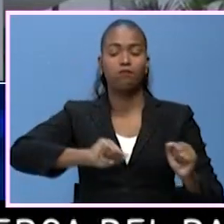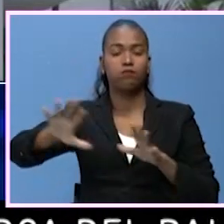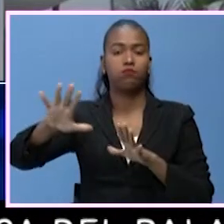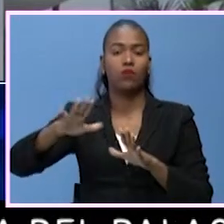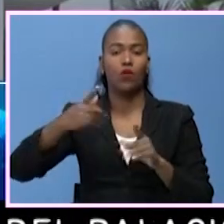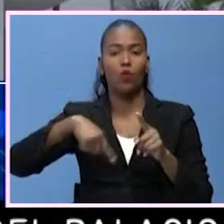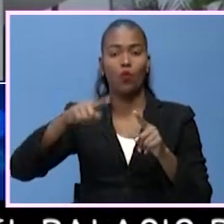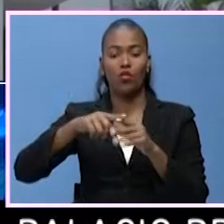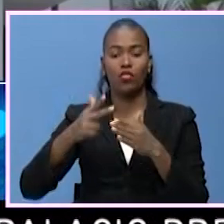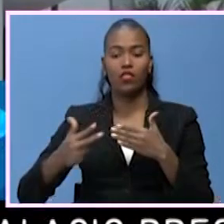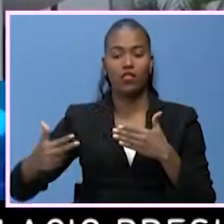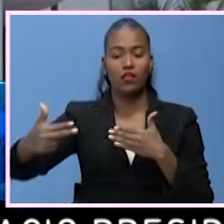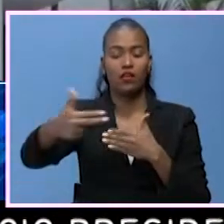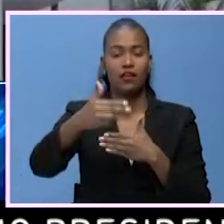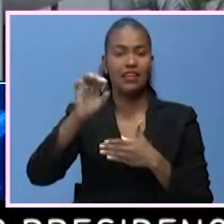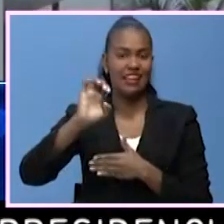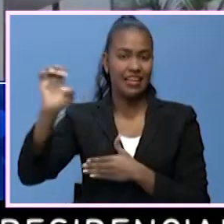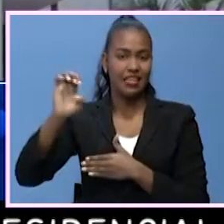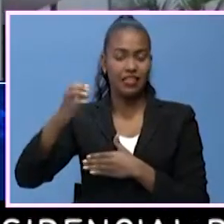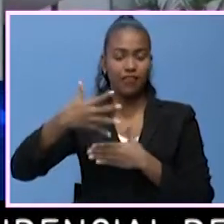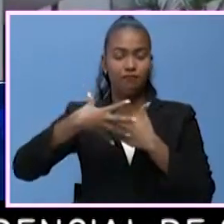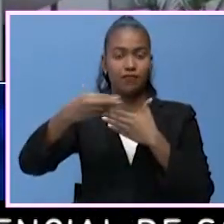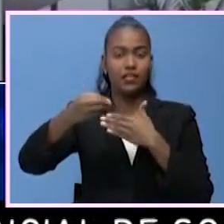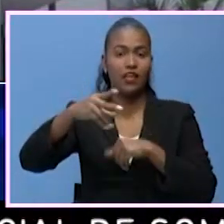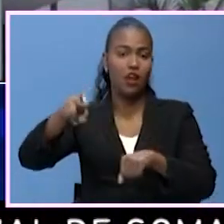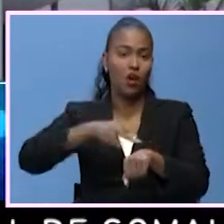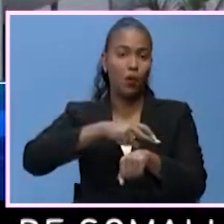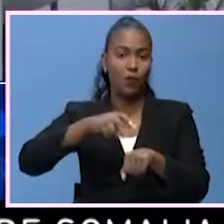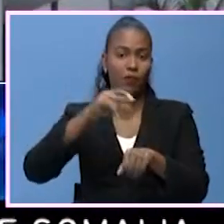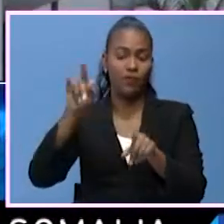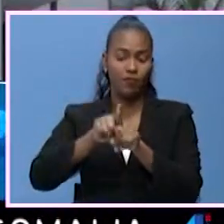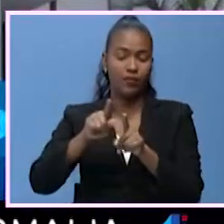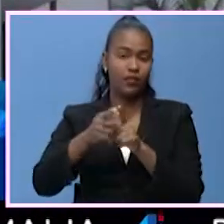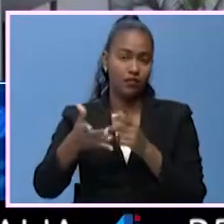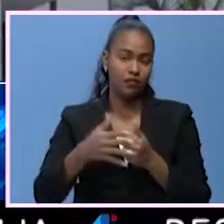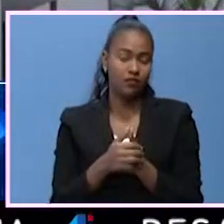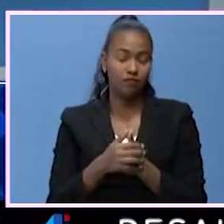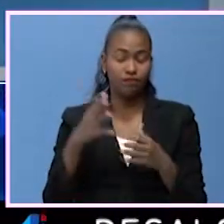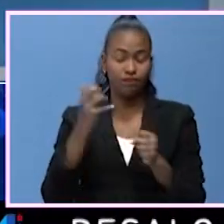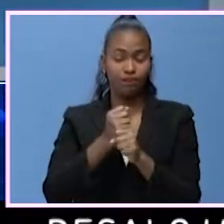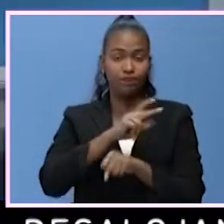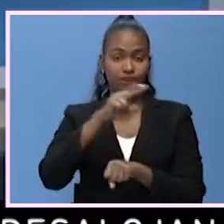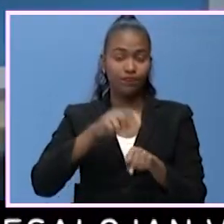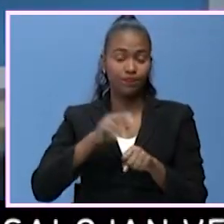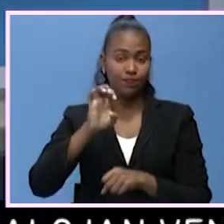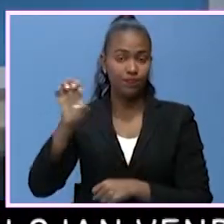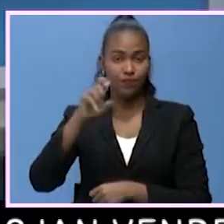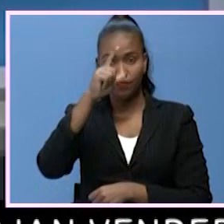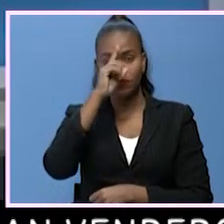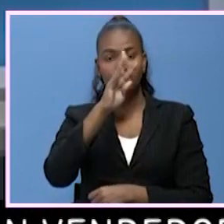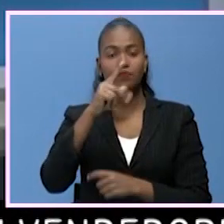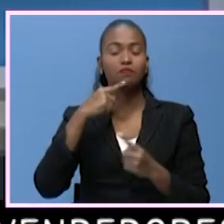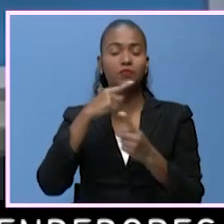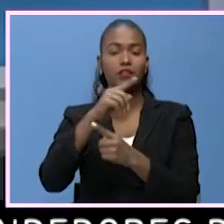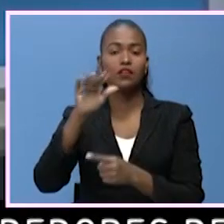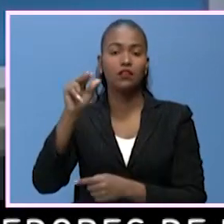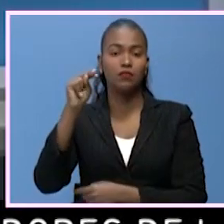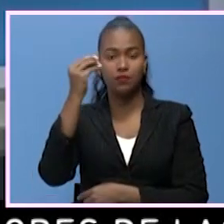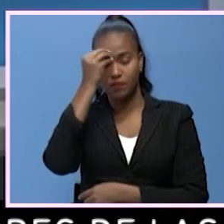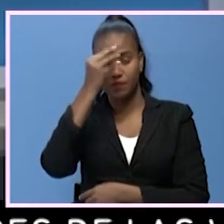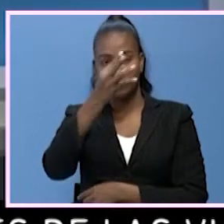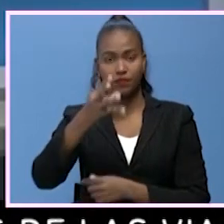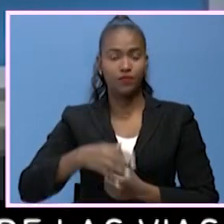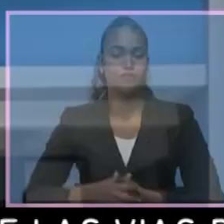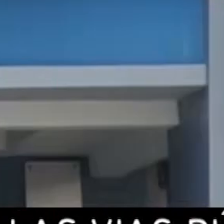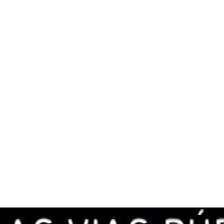el retorno de la Autovía del Este en la salida La Romana y Higüeral. En el resumen de la región este, para 4RD Noticias,